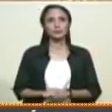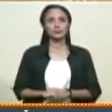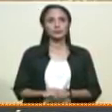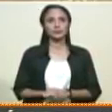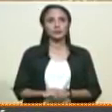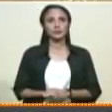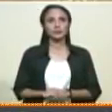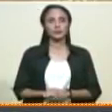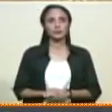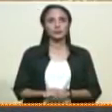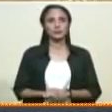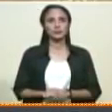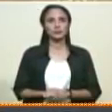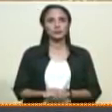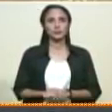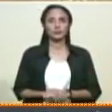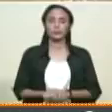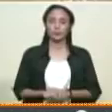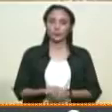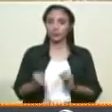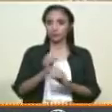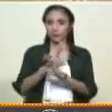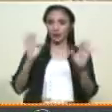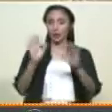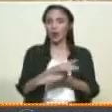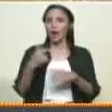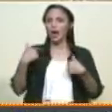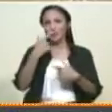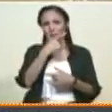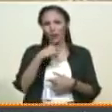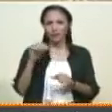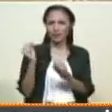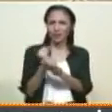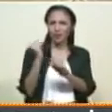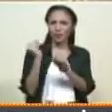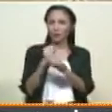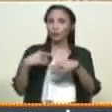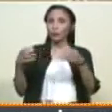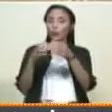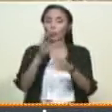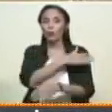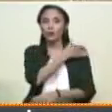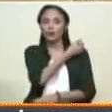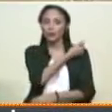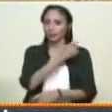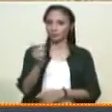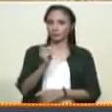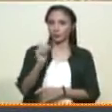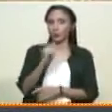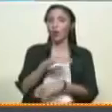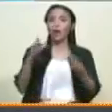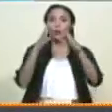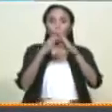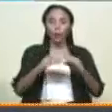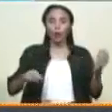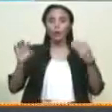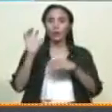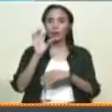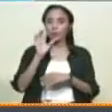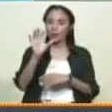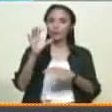¿Ah? Claro, porque es que esto no es un trabajo nada más de la Junta Directiva, esto es un trabajo de toda la Asamblea Nacional